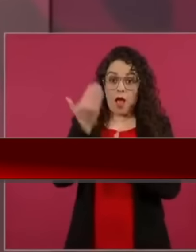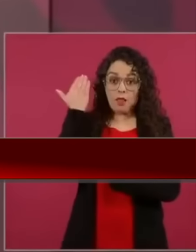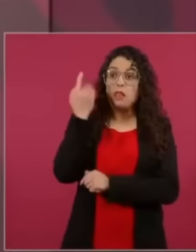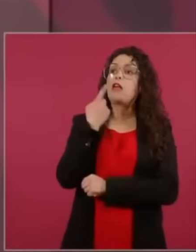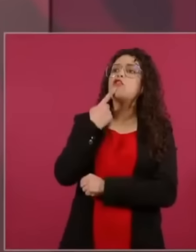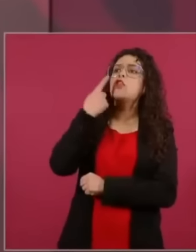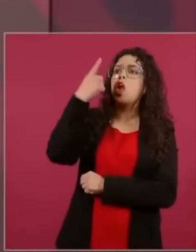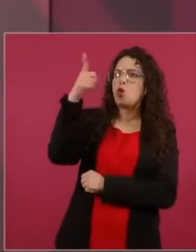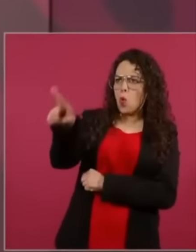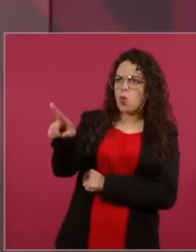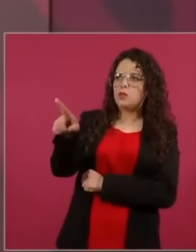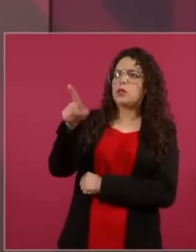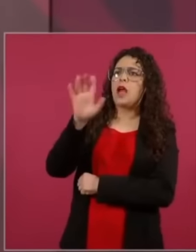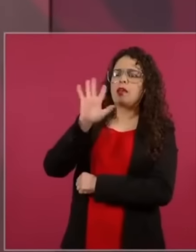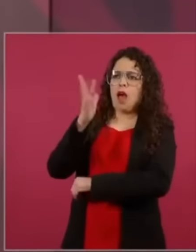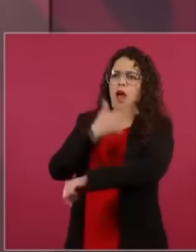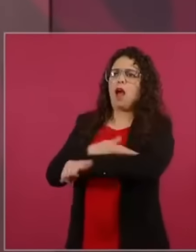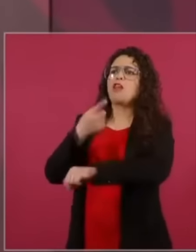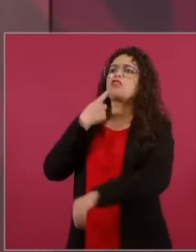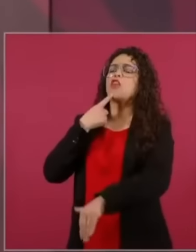porque pues eso